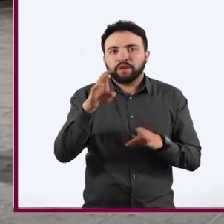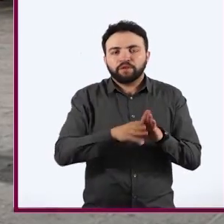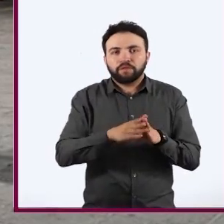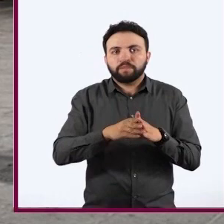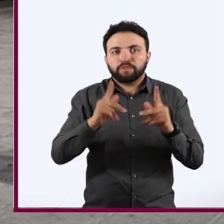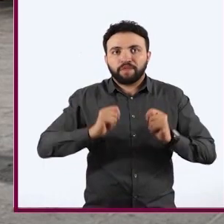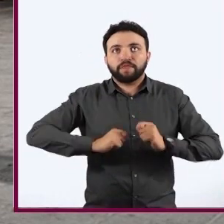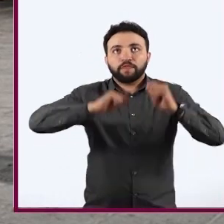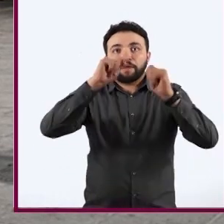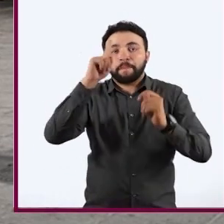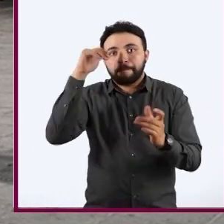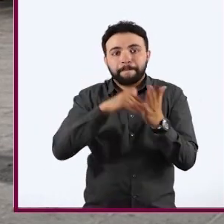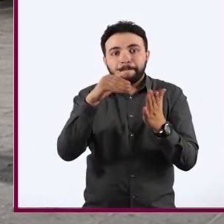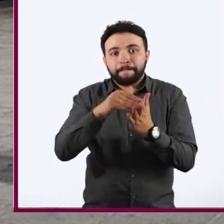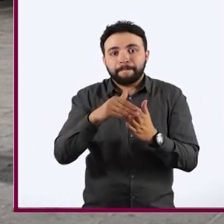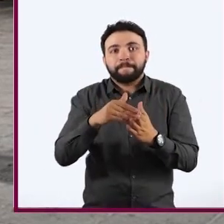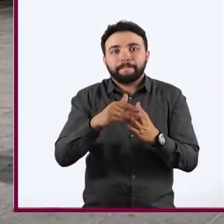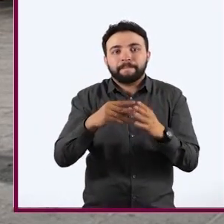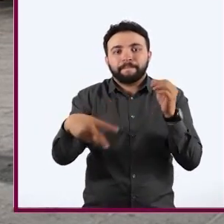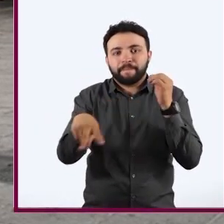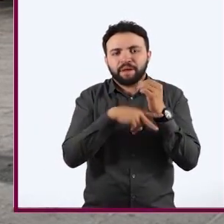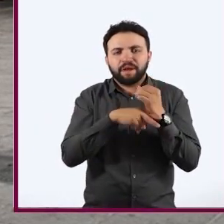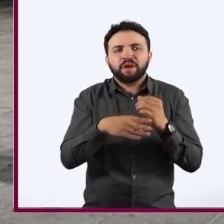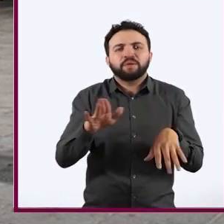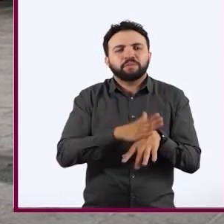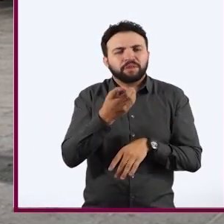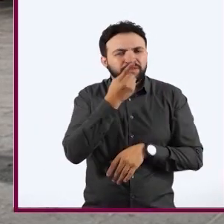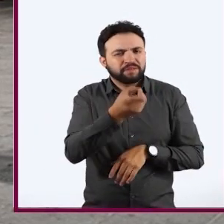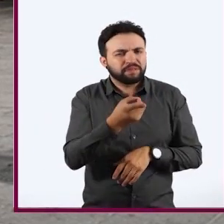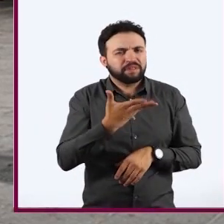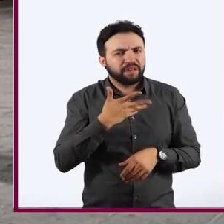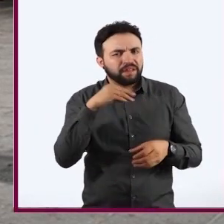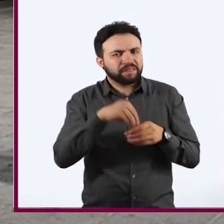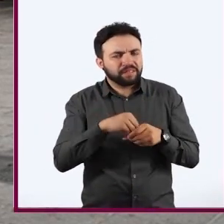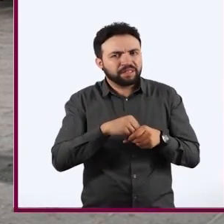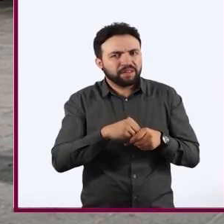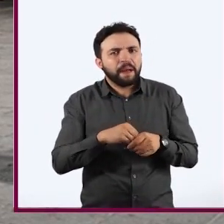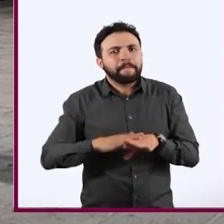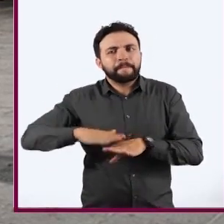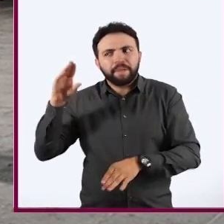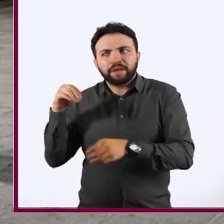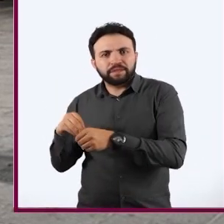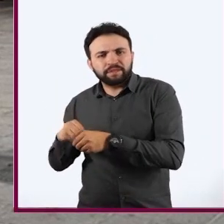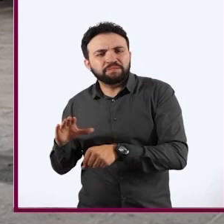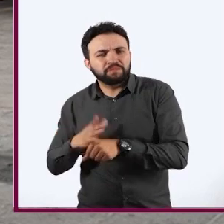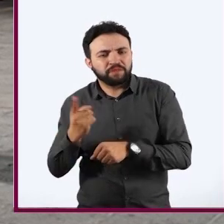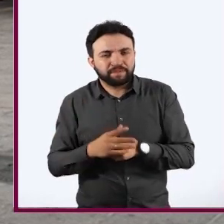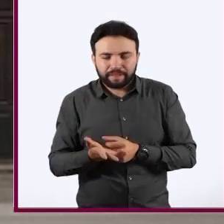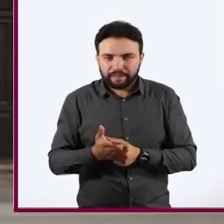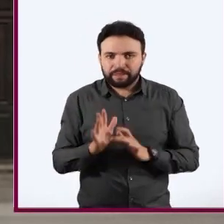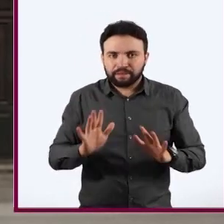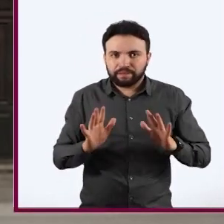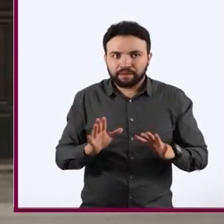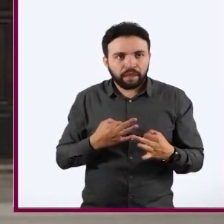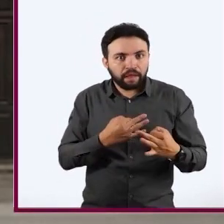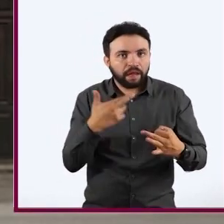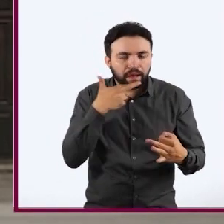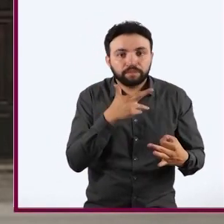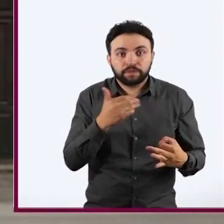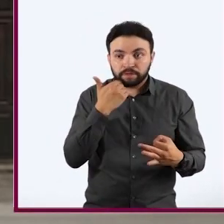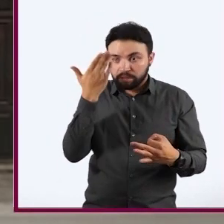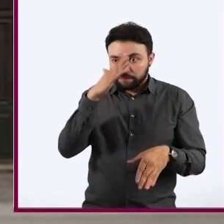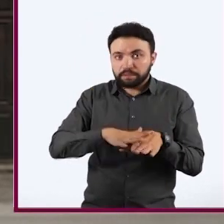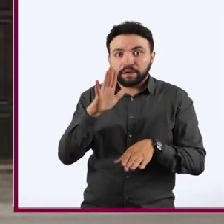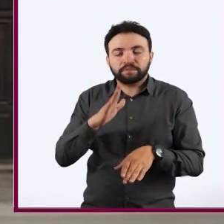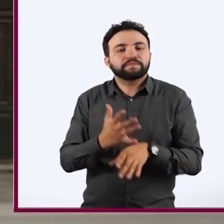Museo de la Ciudad de México, en el piso más alto de este antiguo palacio, se encuentra el estudio de Joaquín Clausel. Así es, Alfredo, pero